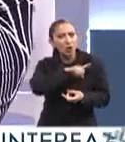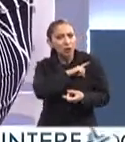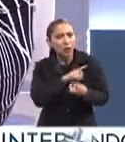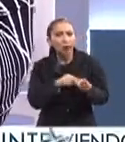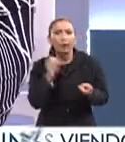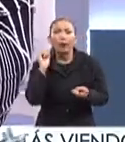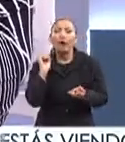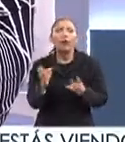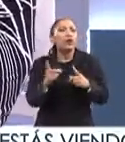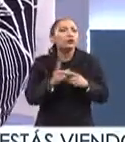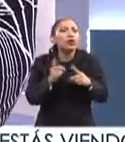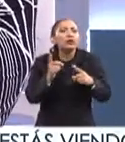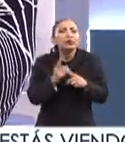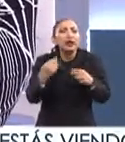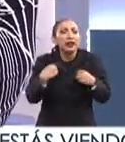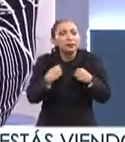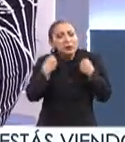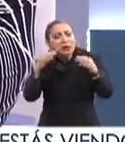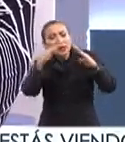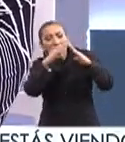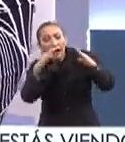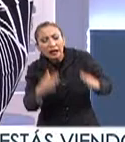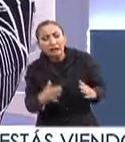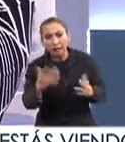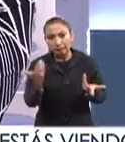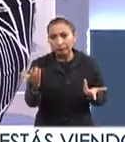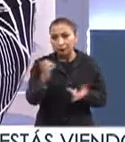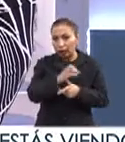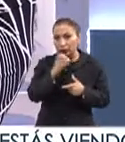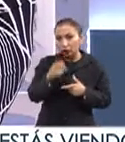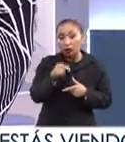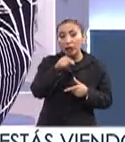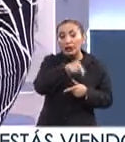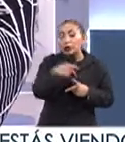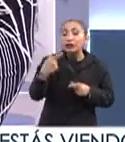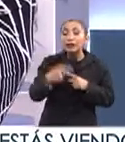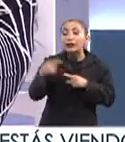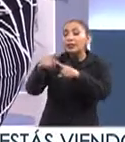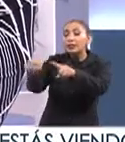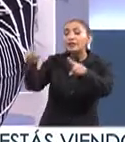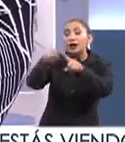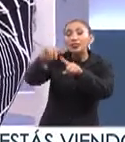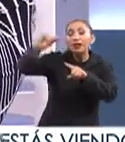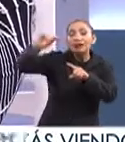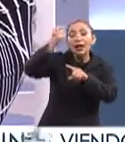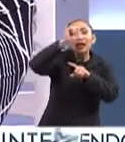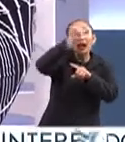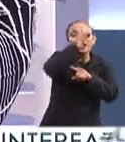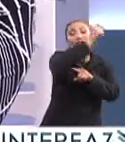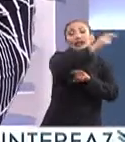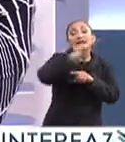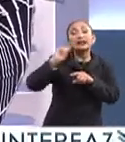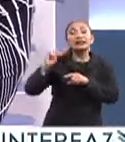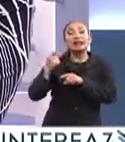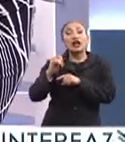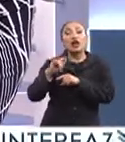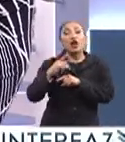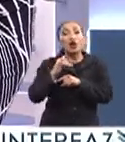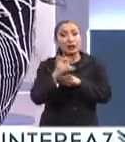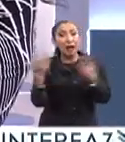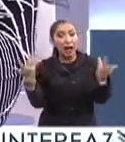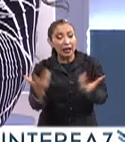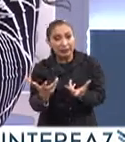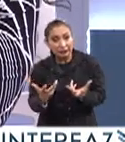o de habitabilidad. Y bueno, ello nos lo ha dado las distintas técnicas y las tecnologías que se